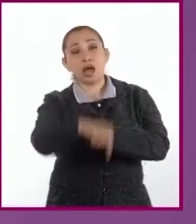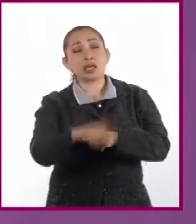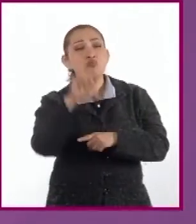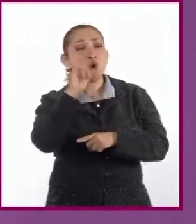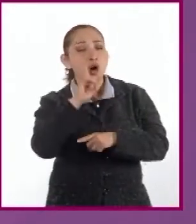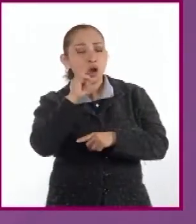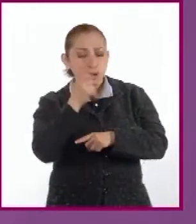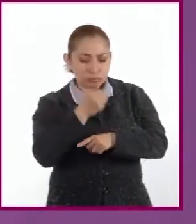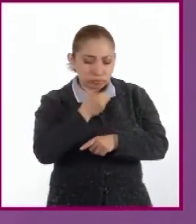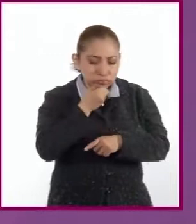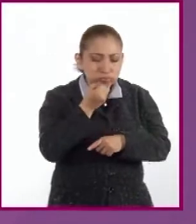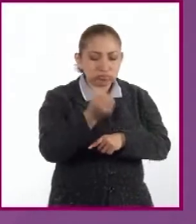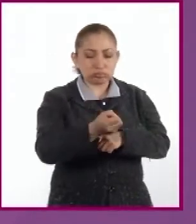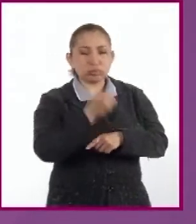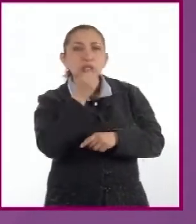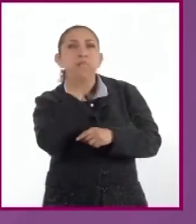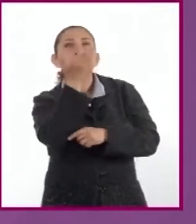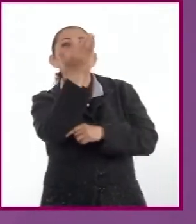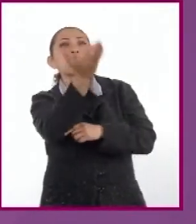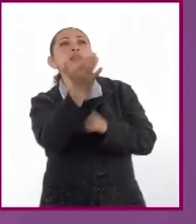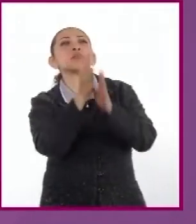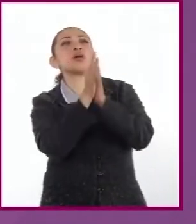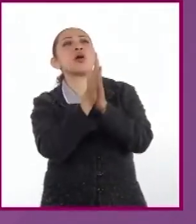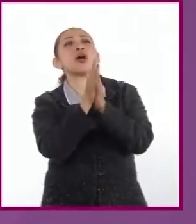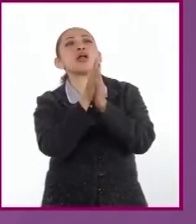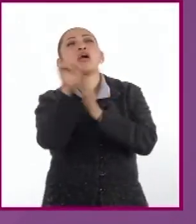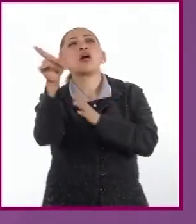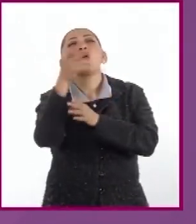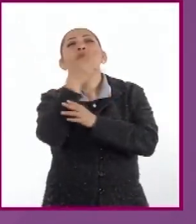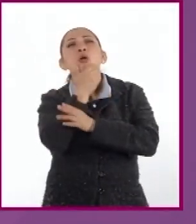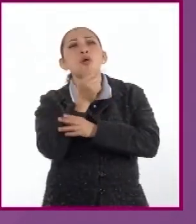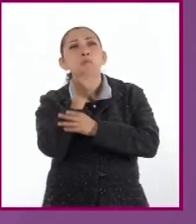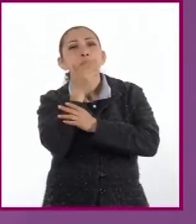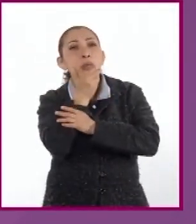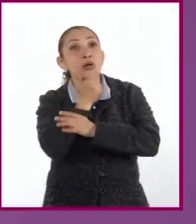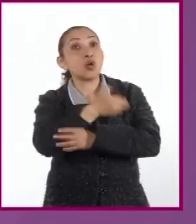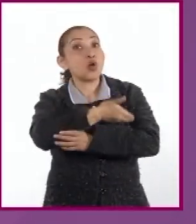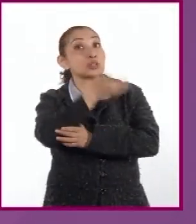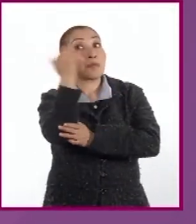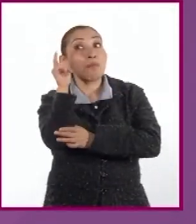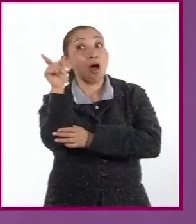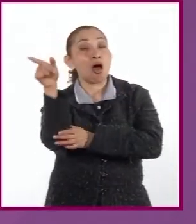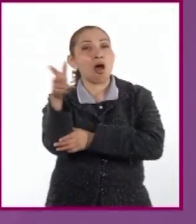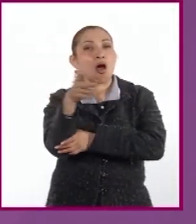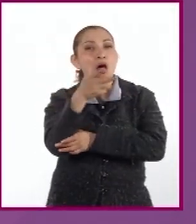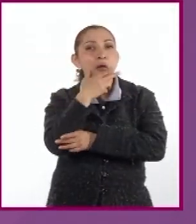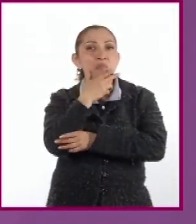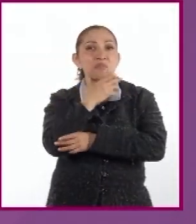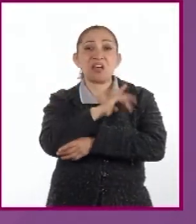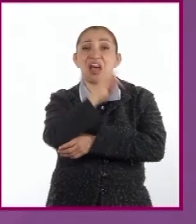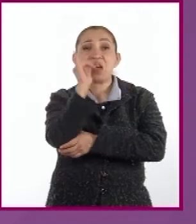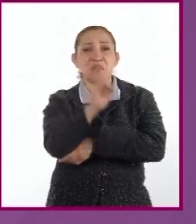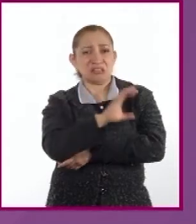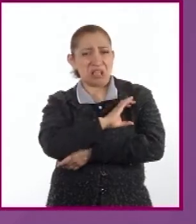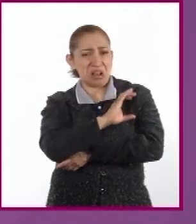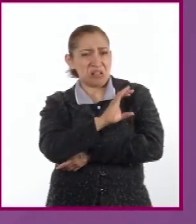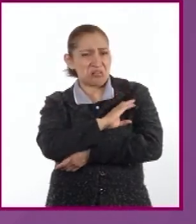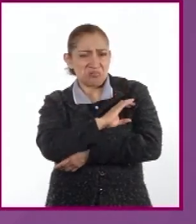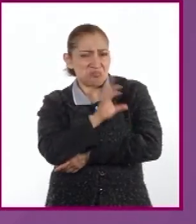pasaba rezando y pidiendo por Arrutia, sin saber que él jamás la